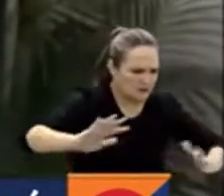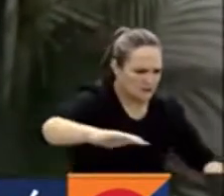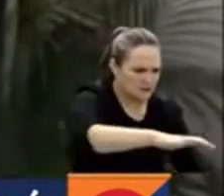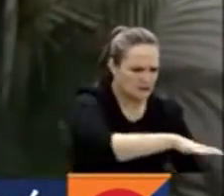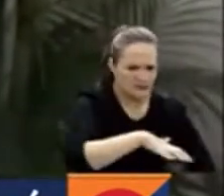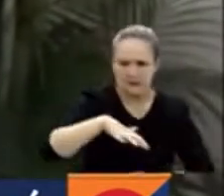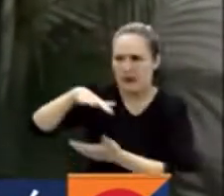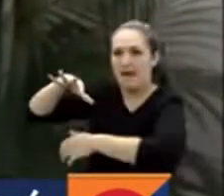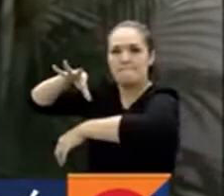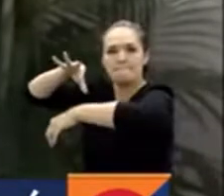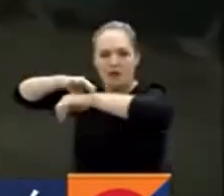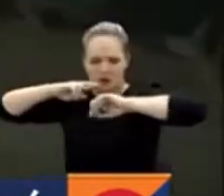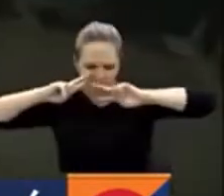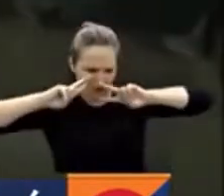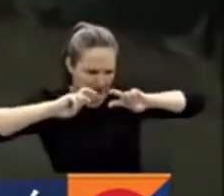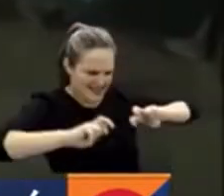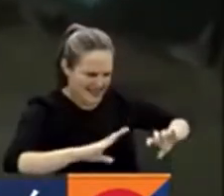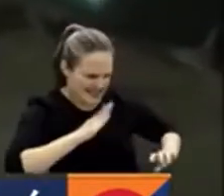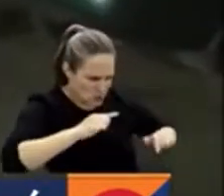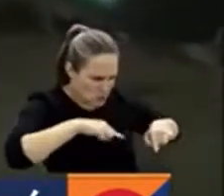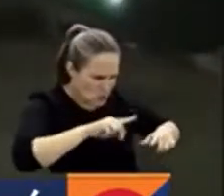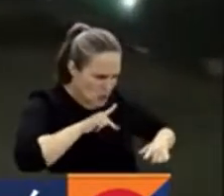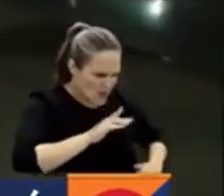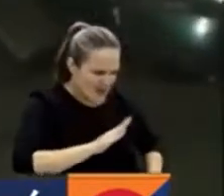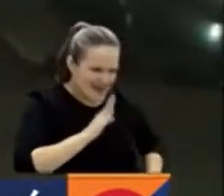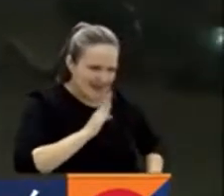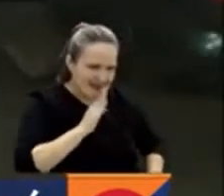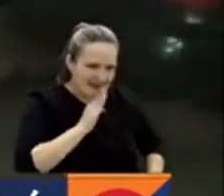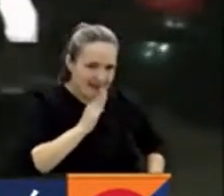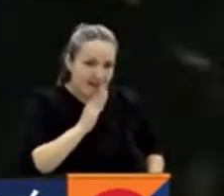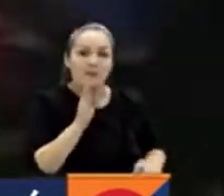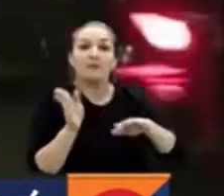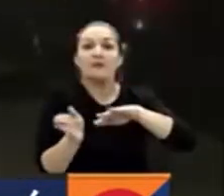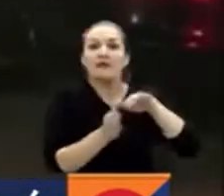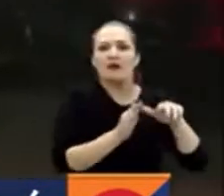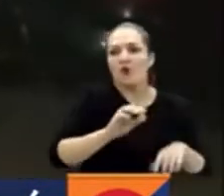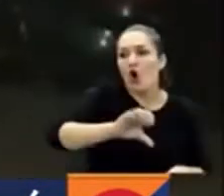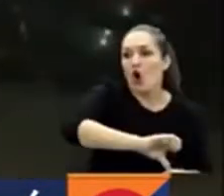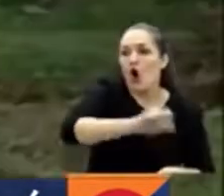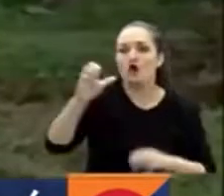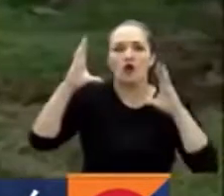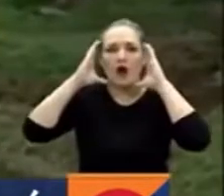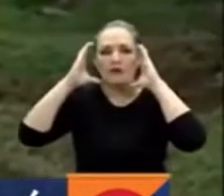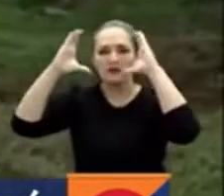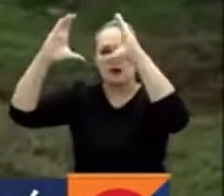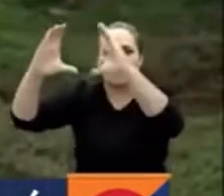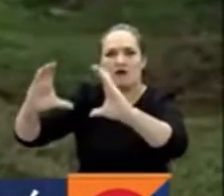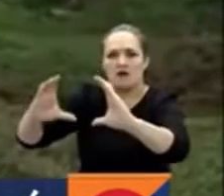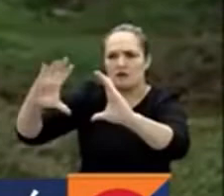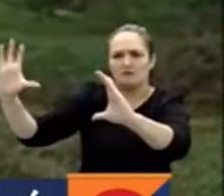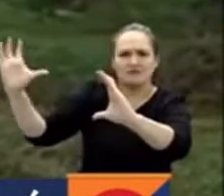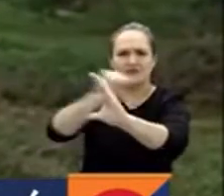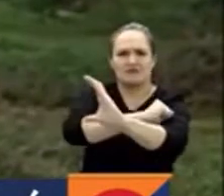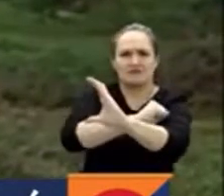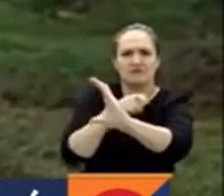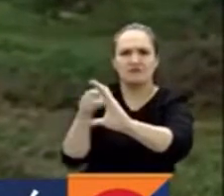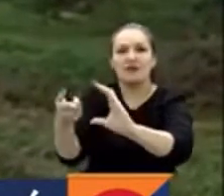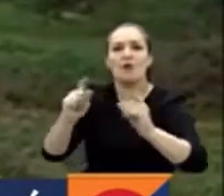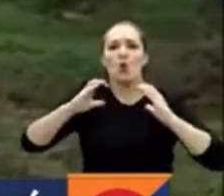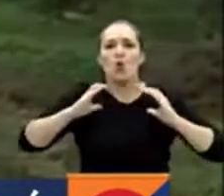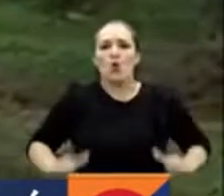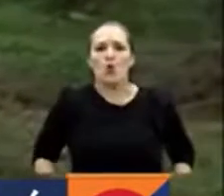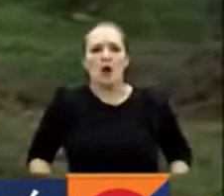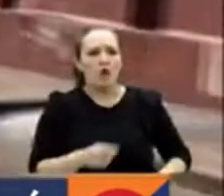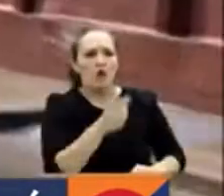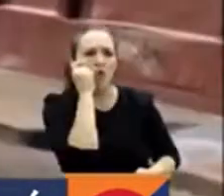quién pertenecen estos restos humanos. A este caso se suma el hallazgo de una cabeza humana y posteriormente partes de un cuerpo en Buga